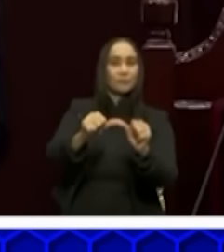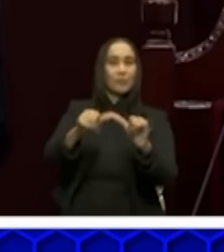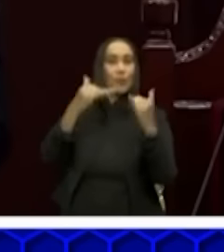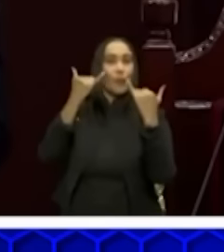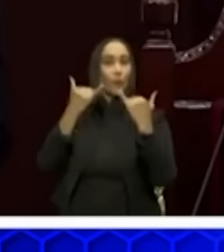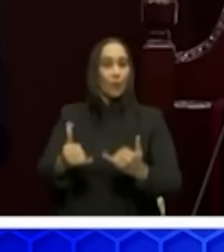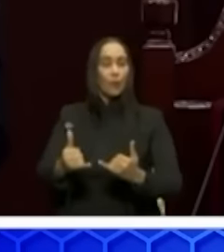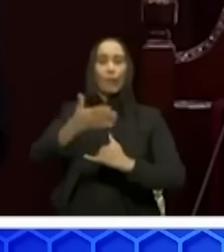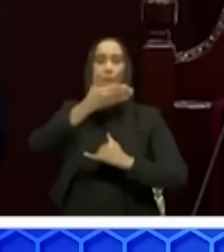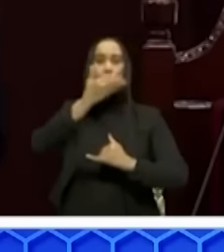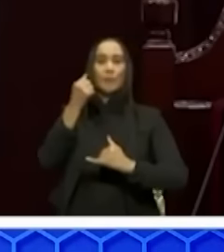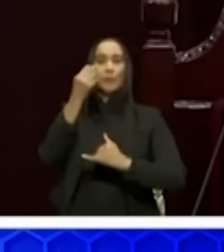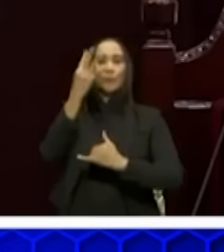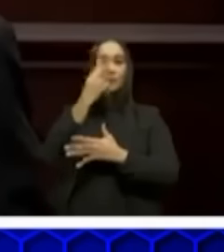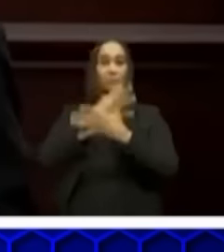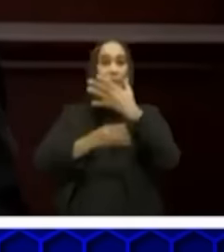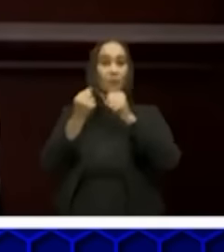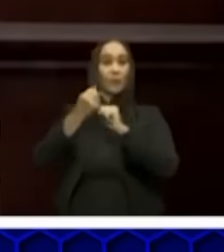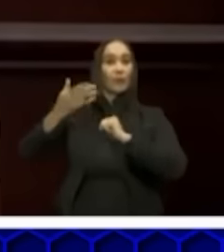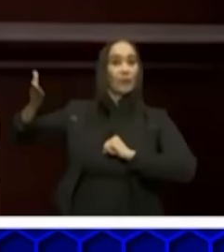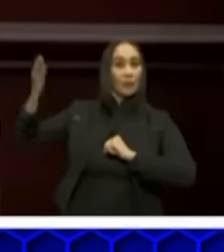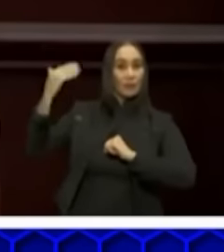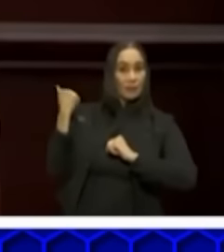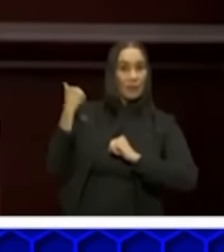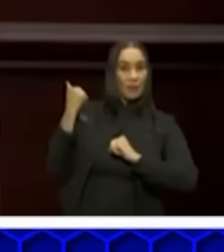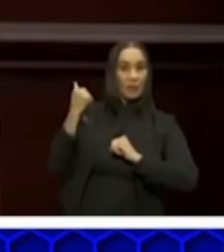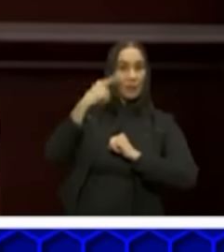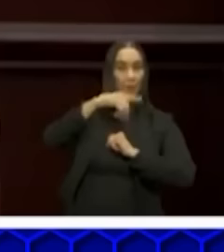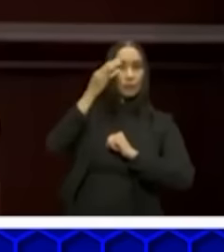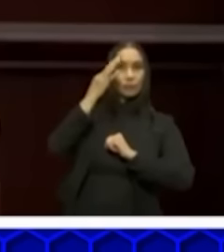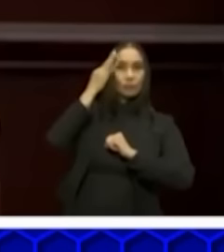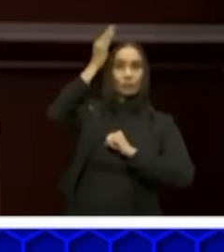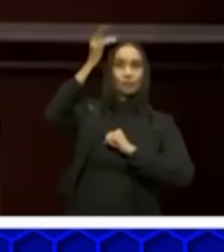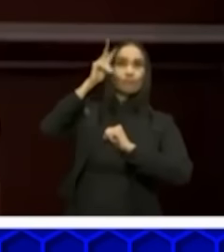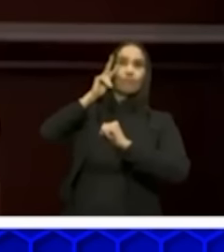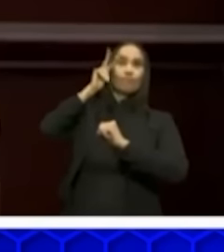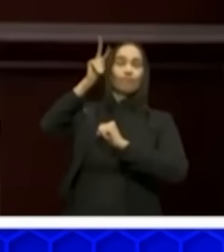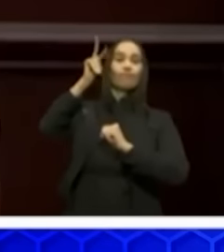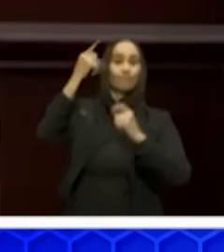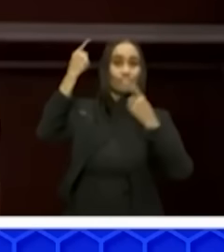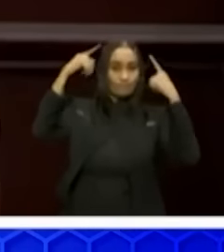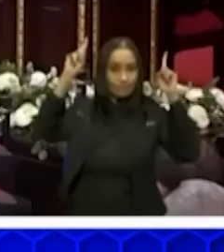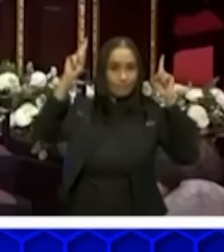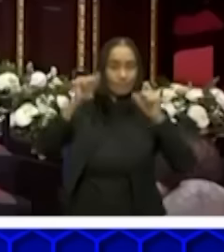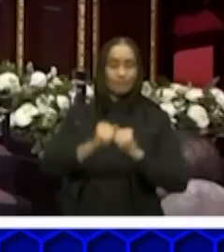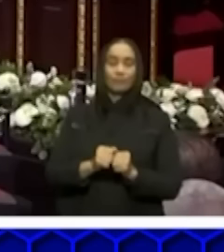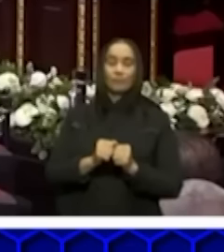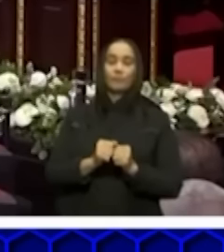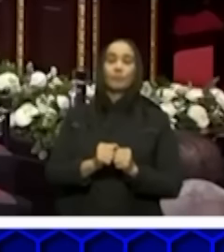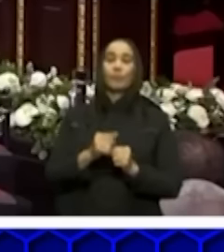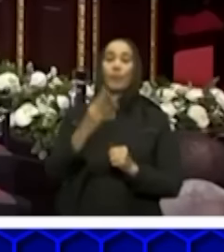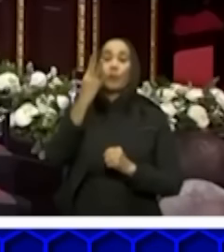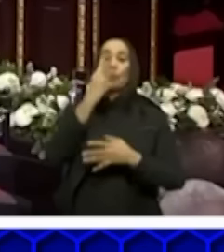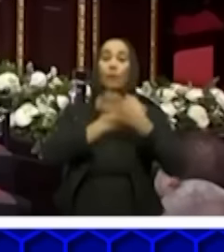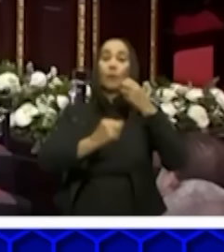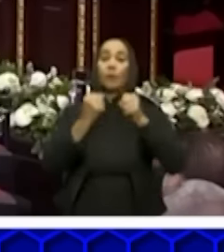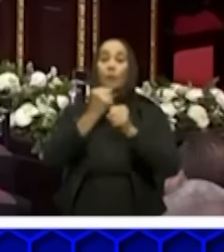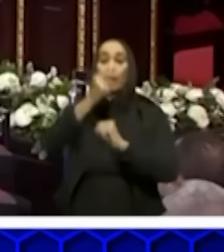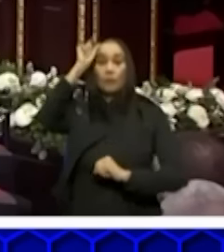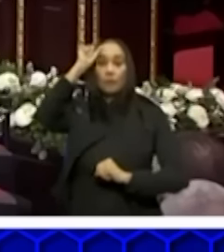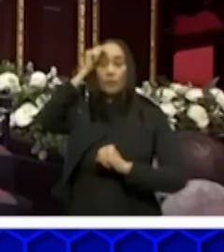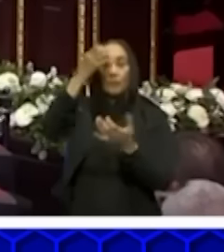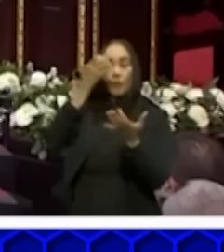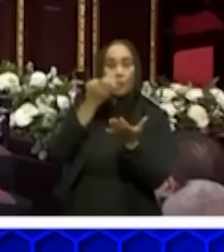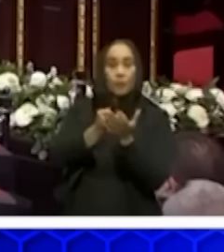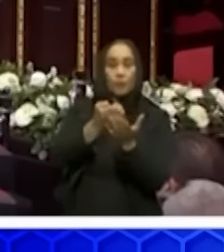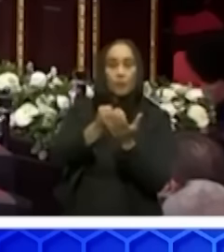diferente vamos a esperar qué va a pasar así es que la infraestructura que se han anunciado yo recuerdo